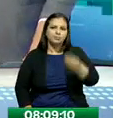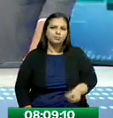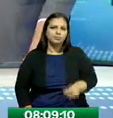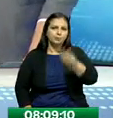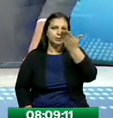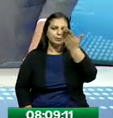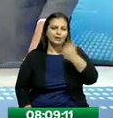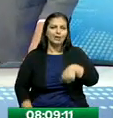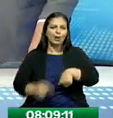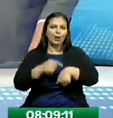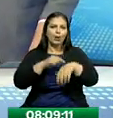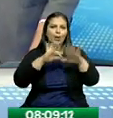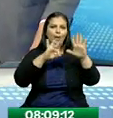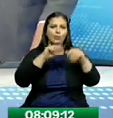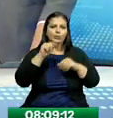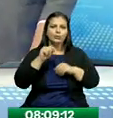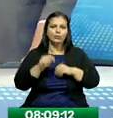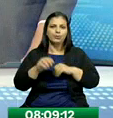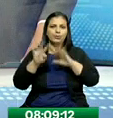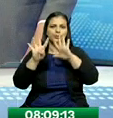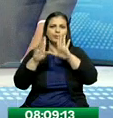9, 8 y 9 de la mañana.